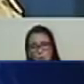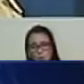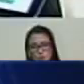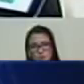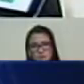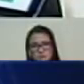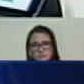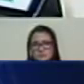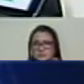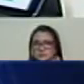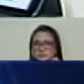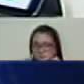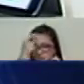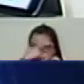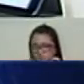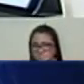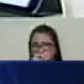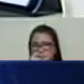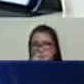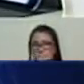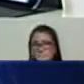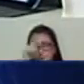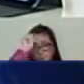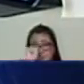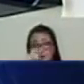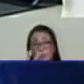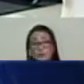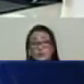6.711.710 votos. Repito,